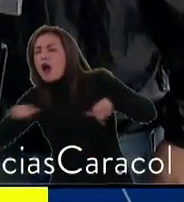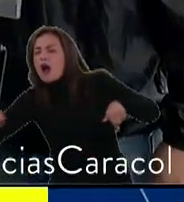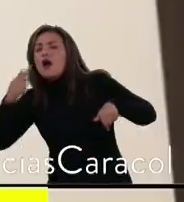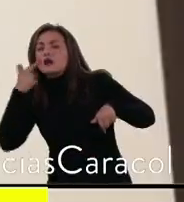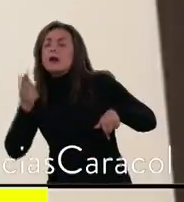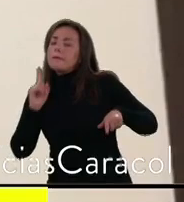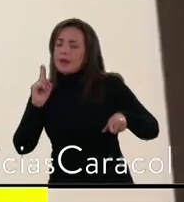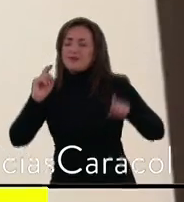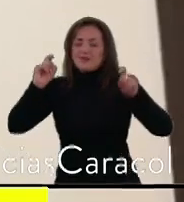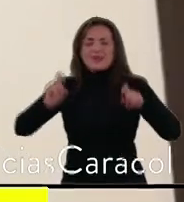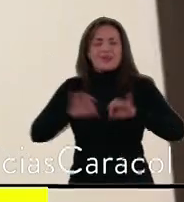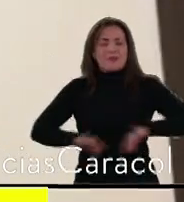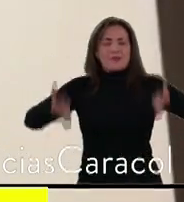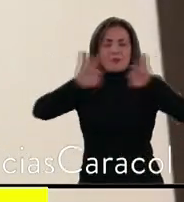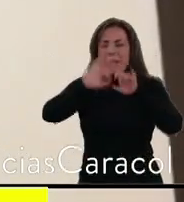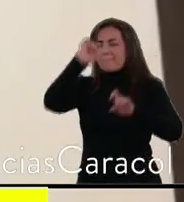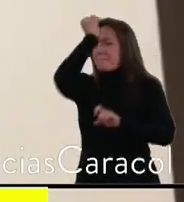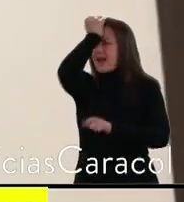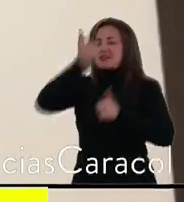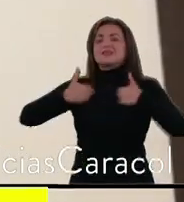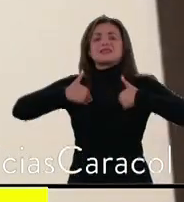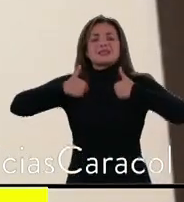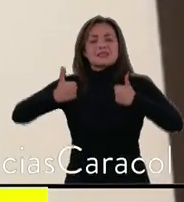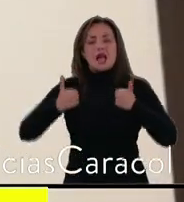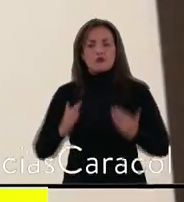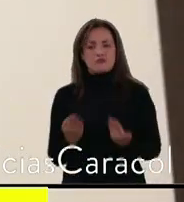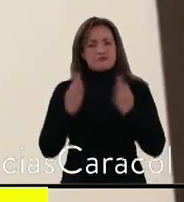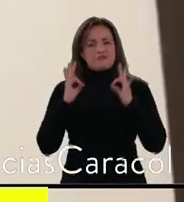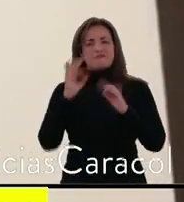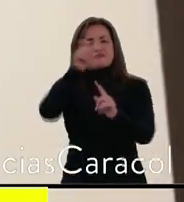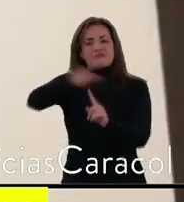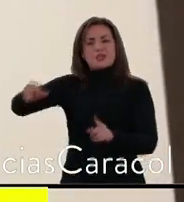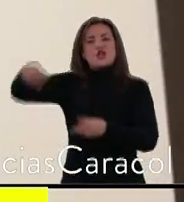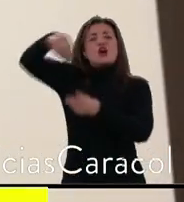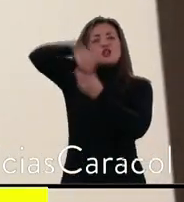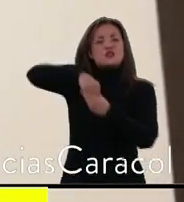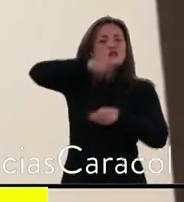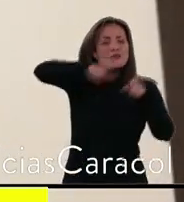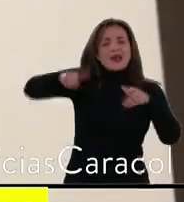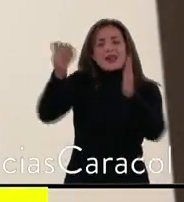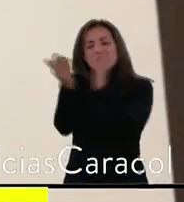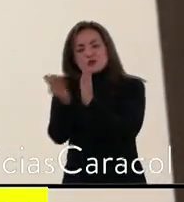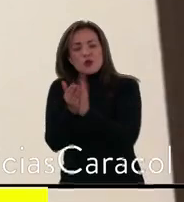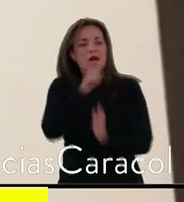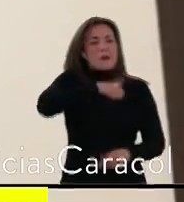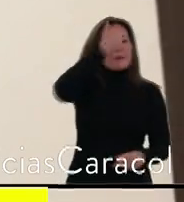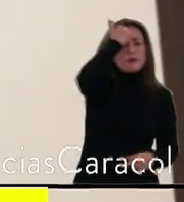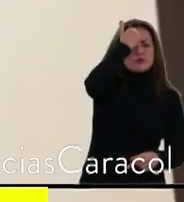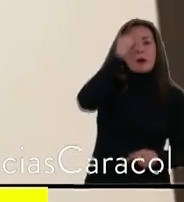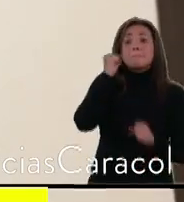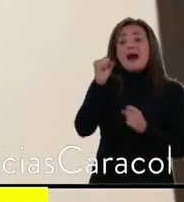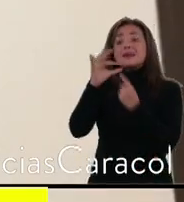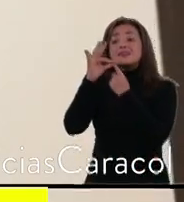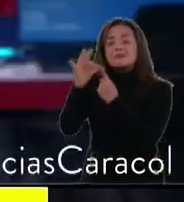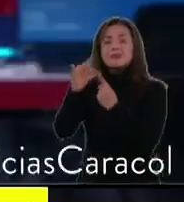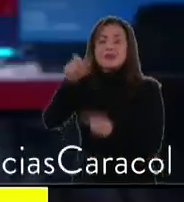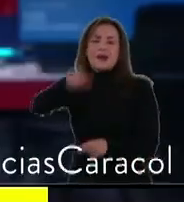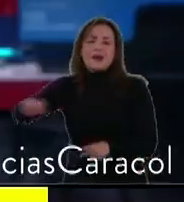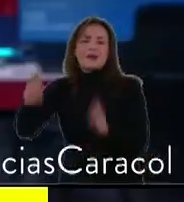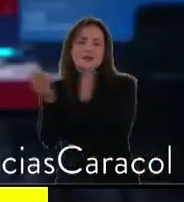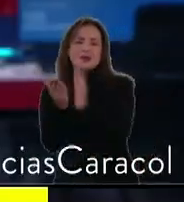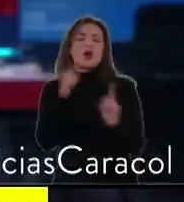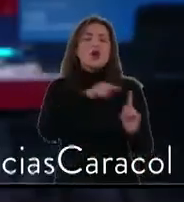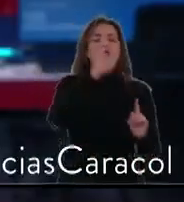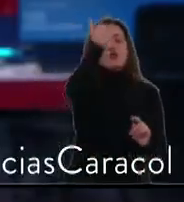es garantizar la salud y el bienestar de todos los integrantes de la comunidad académica, especialmente de los estudiantes y los docentes.